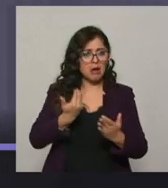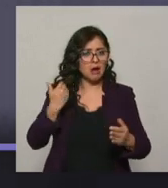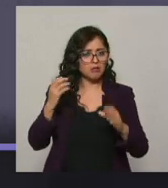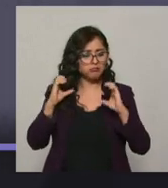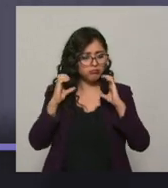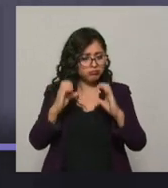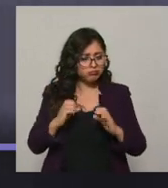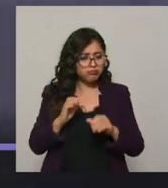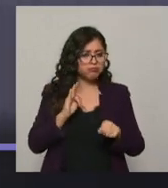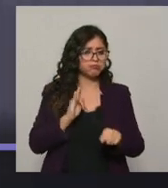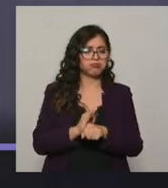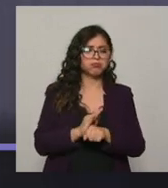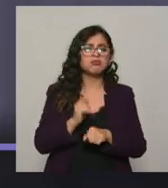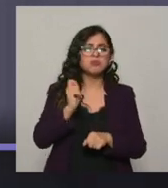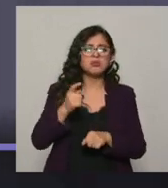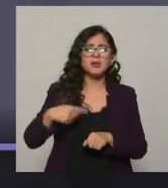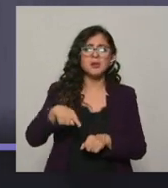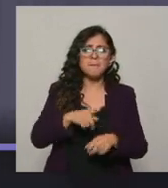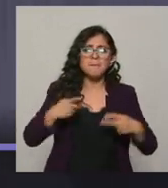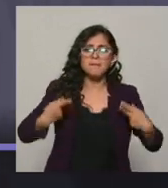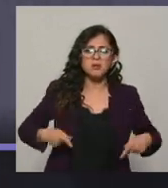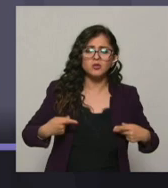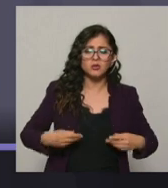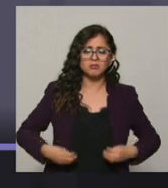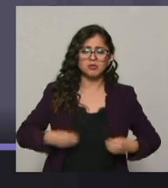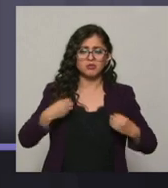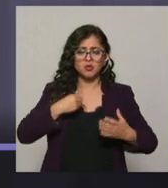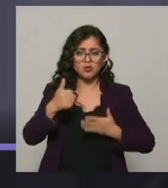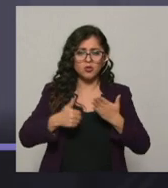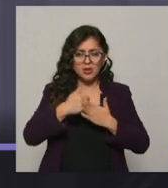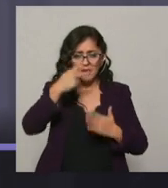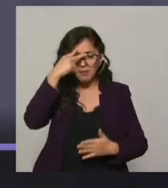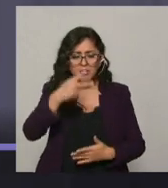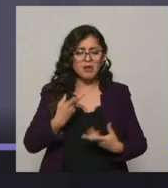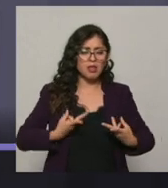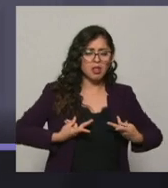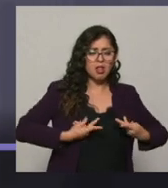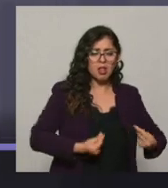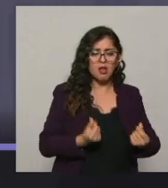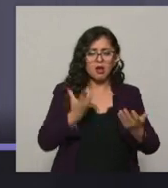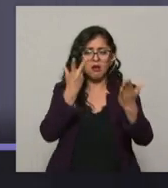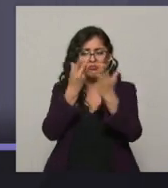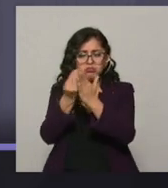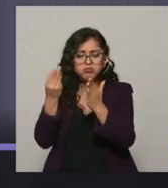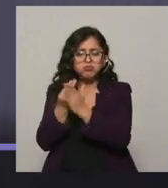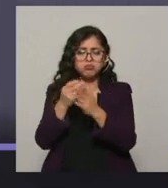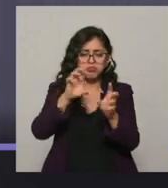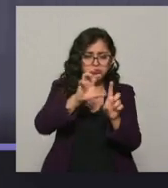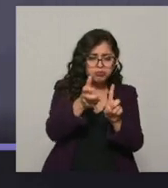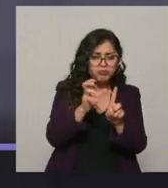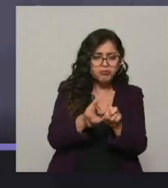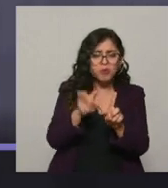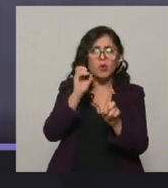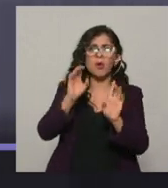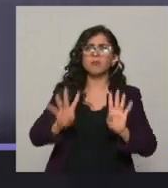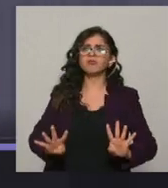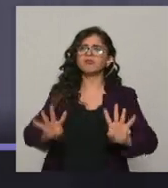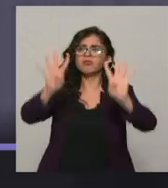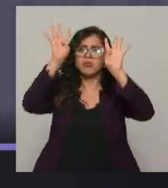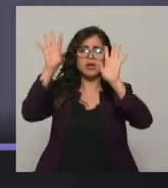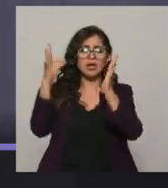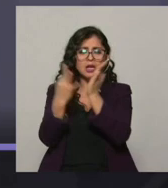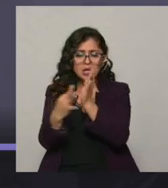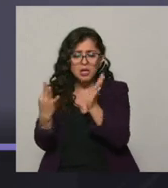que los capitalinos gastan en cambiar las cerraduras de su casa, en poner bardas eléctricas, en comprar